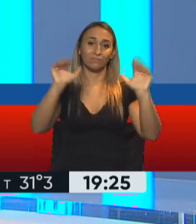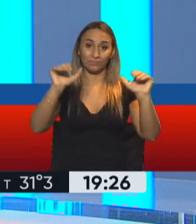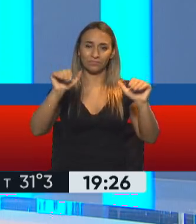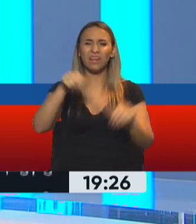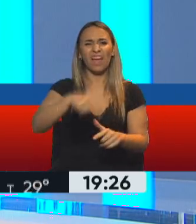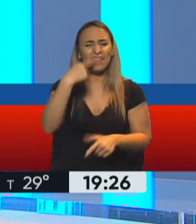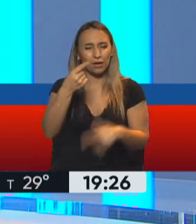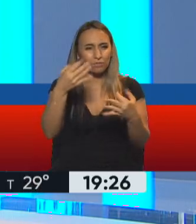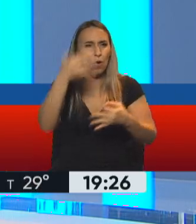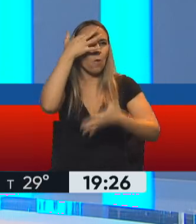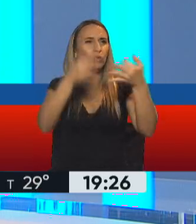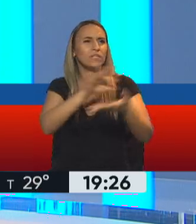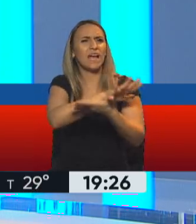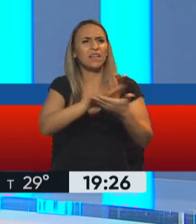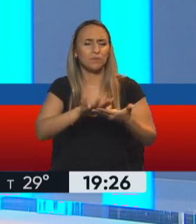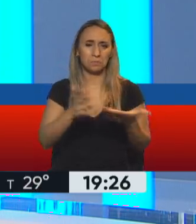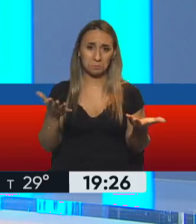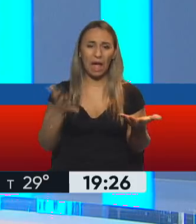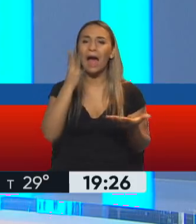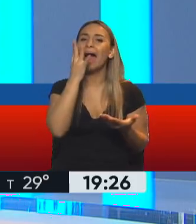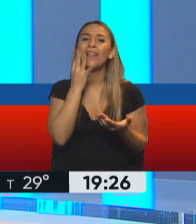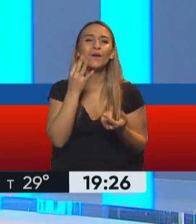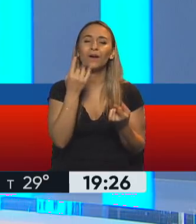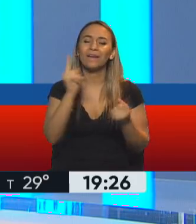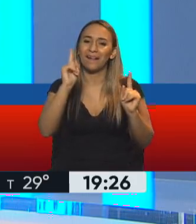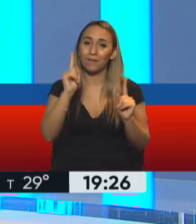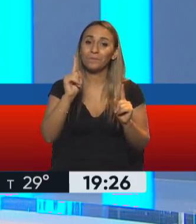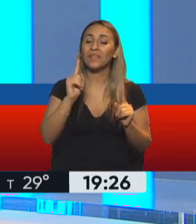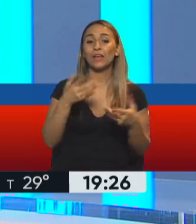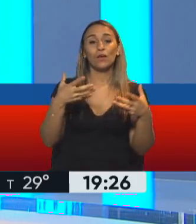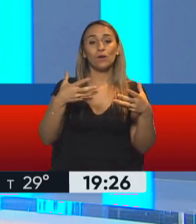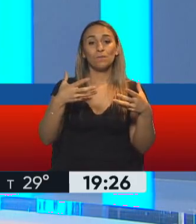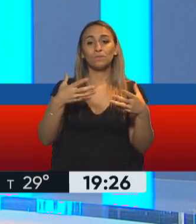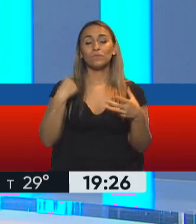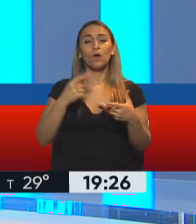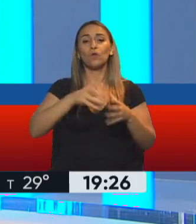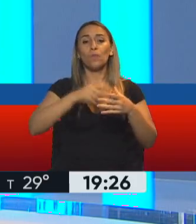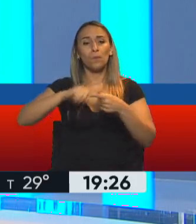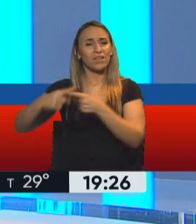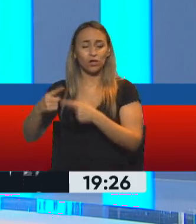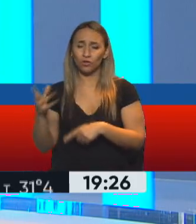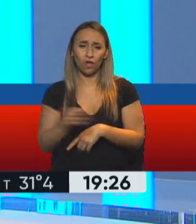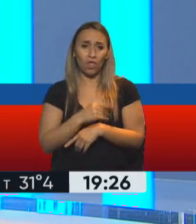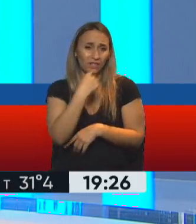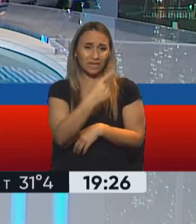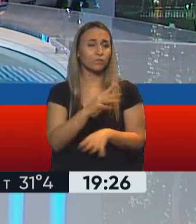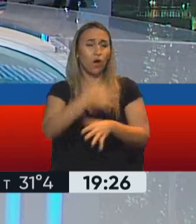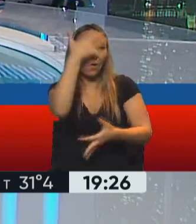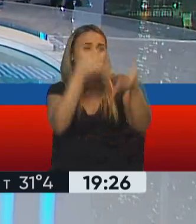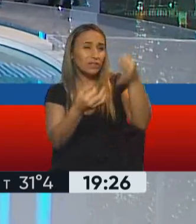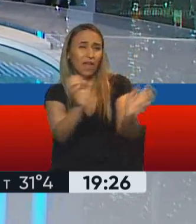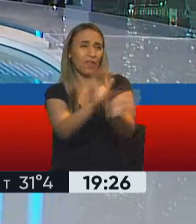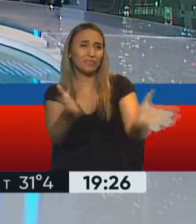La curiosidad, hay algo que atraviesa todas las fuerzas políticas y es que todas consideran que el Poder Judicial es un desastre, pero hay una fuerza política